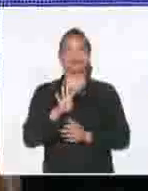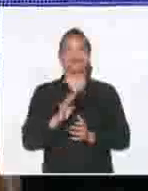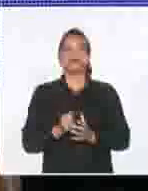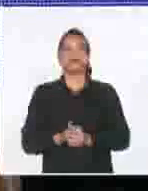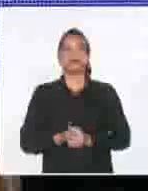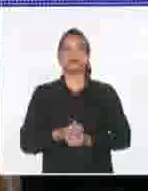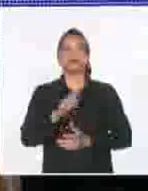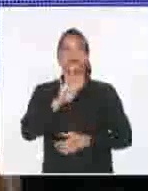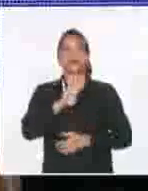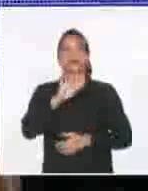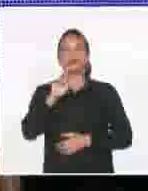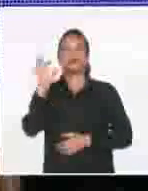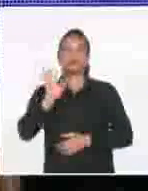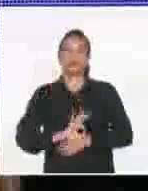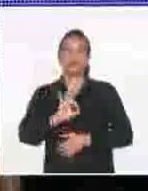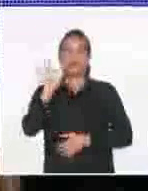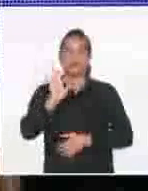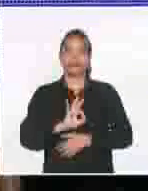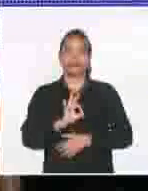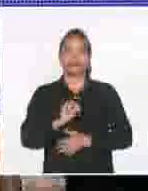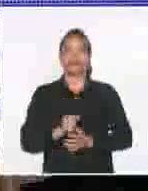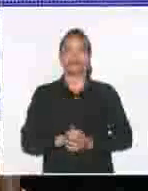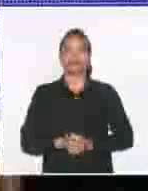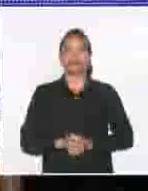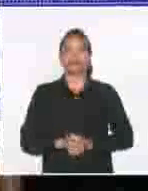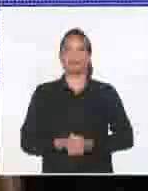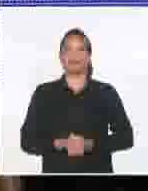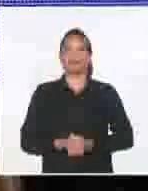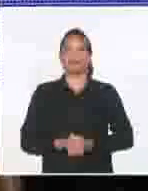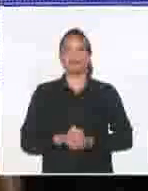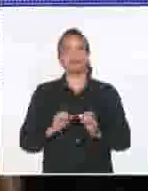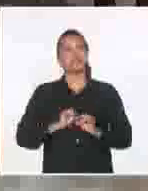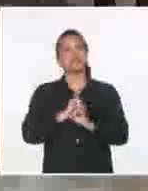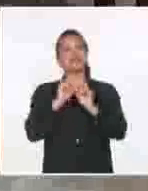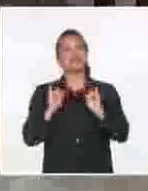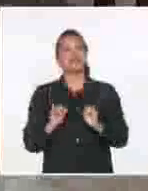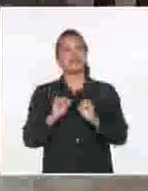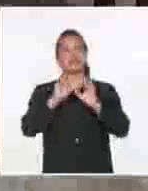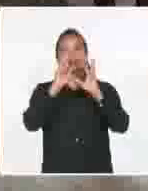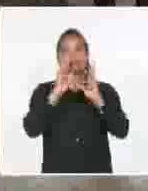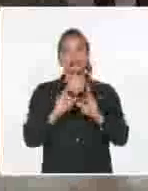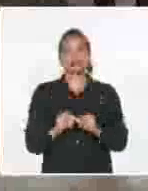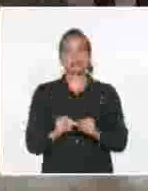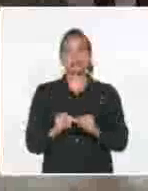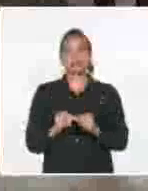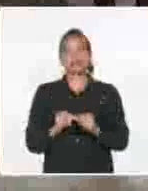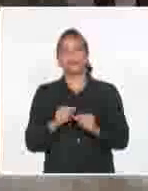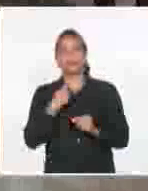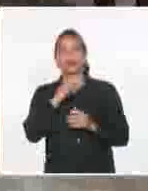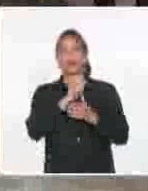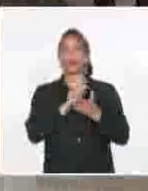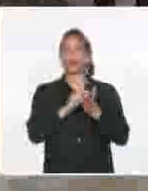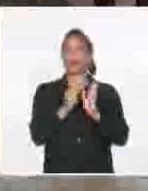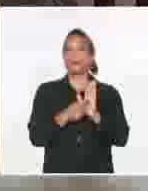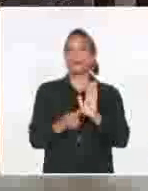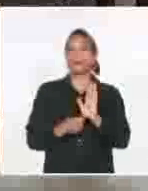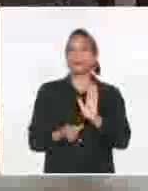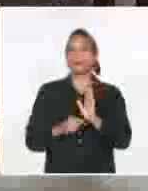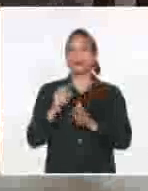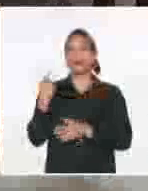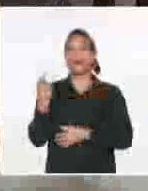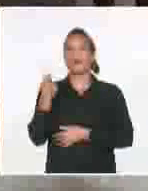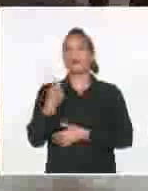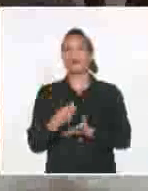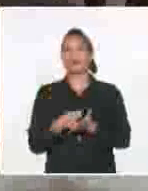4,5%. Igual que he informado el dato, el cálculo de a precios corrientes, los